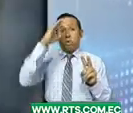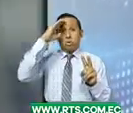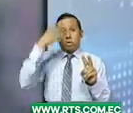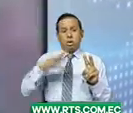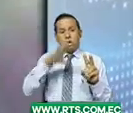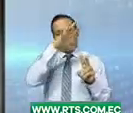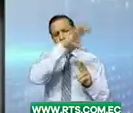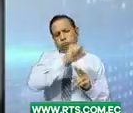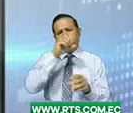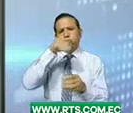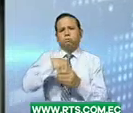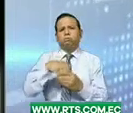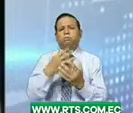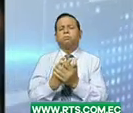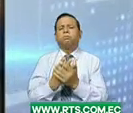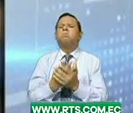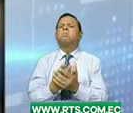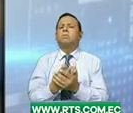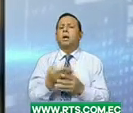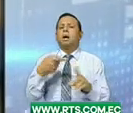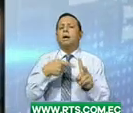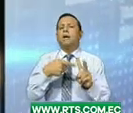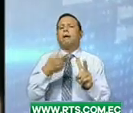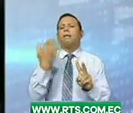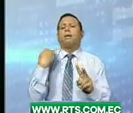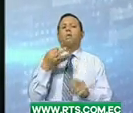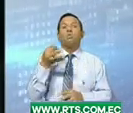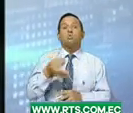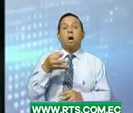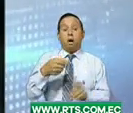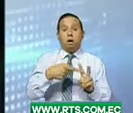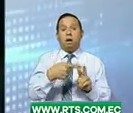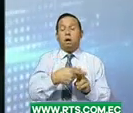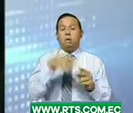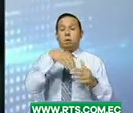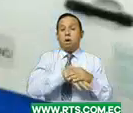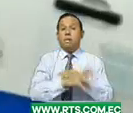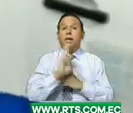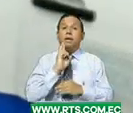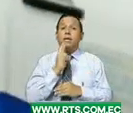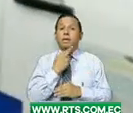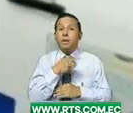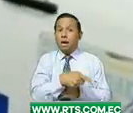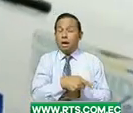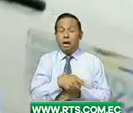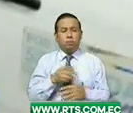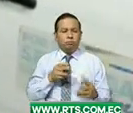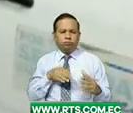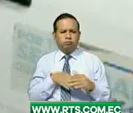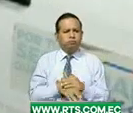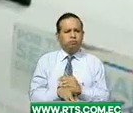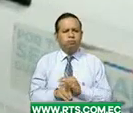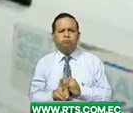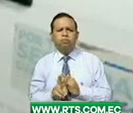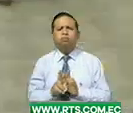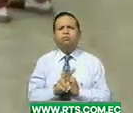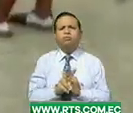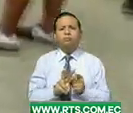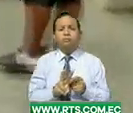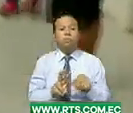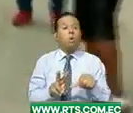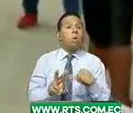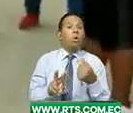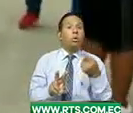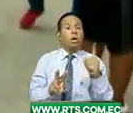de la Ferroviaria 2 en el Cantón Durán, en este local de comidas rápidas. Los cuales, el uno aparentemente era el conductor, el otro